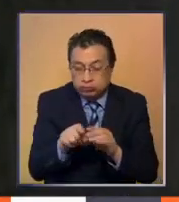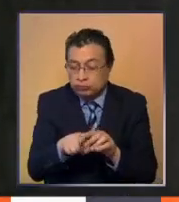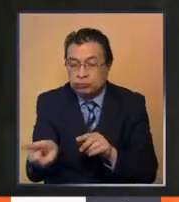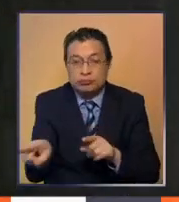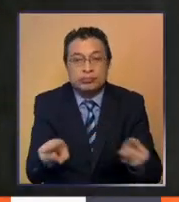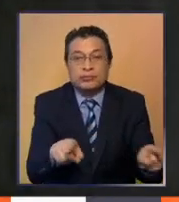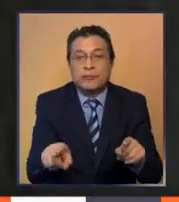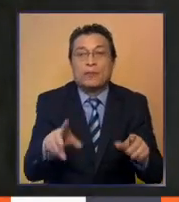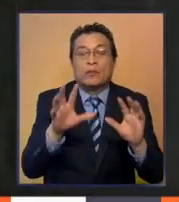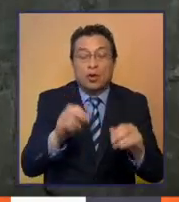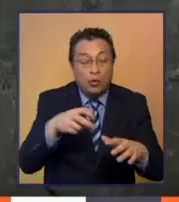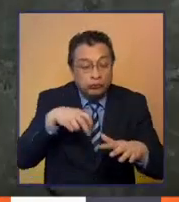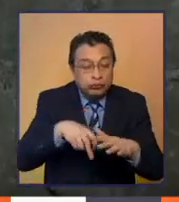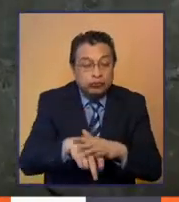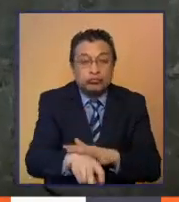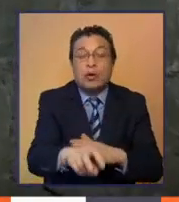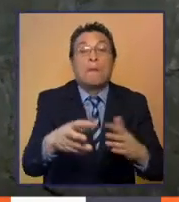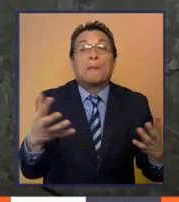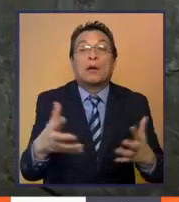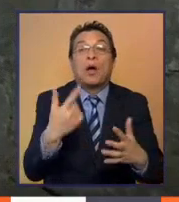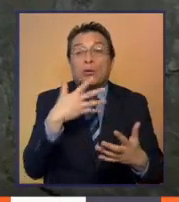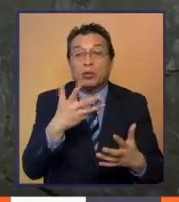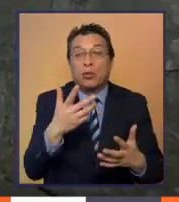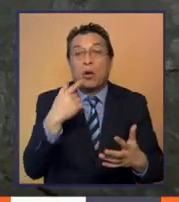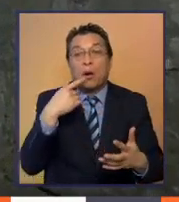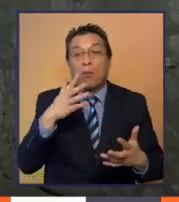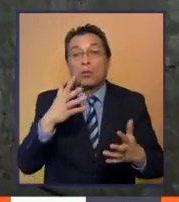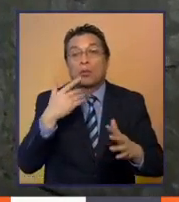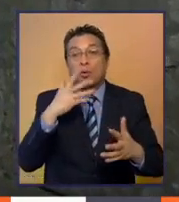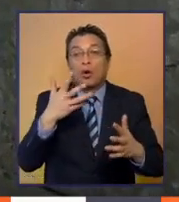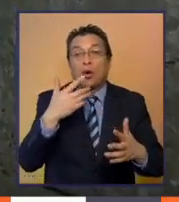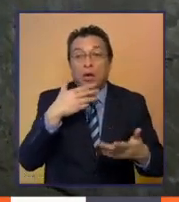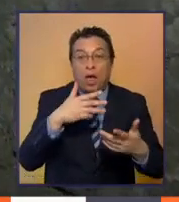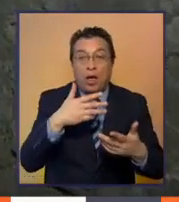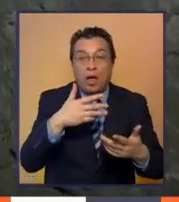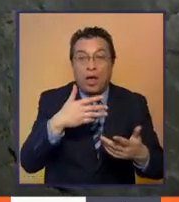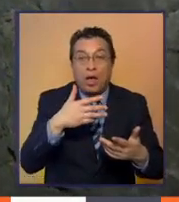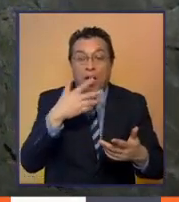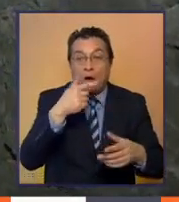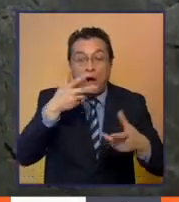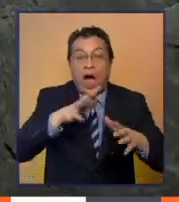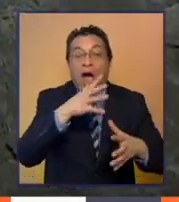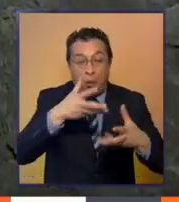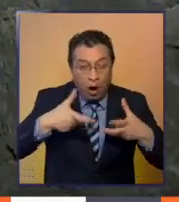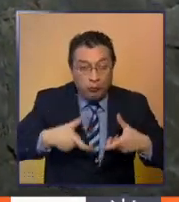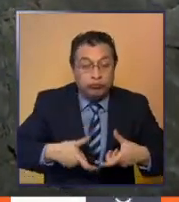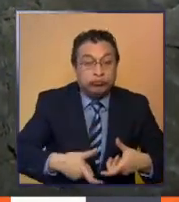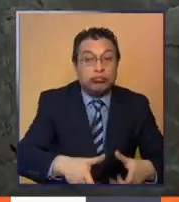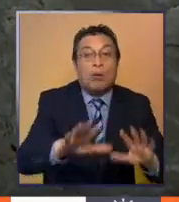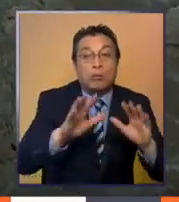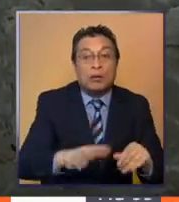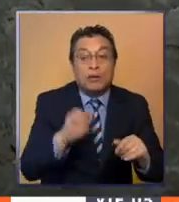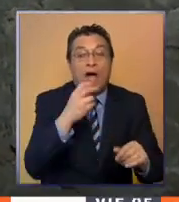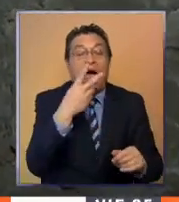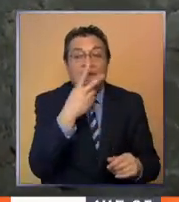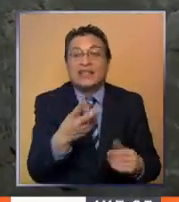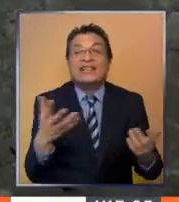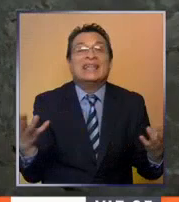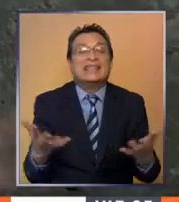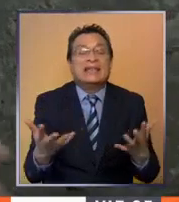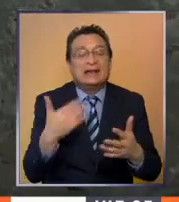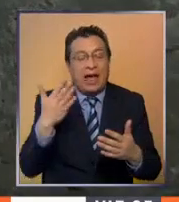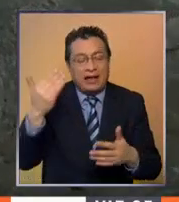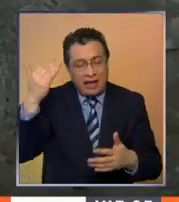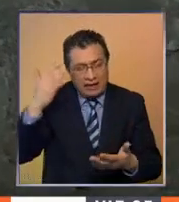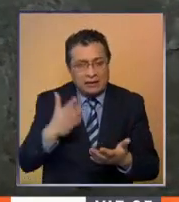ciertos estos túneles, que también para la gente del Consejo Monumento para Arqueólogos hablan de que podrían ser acueductos, tendríamos que ver en realidad qué es lo que eran desde el